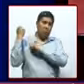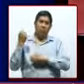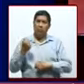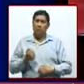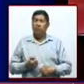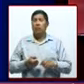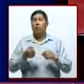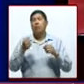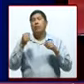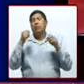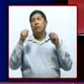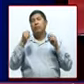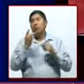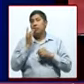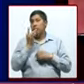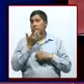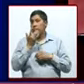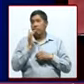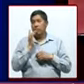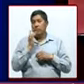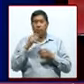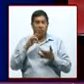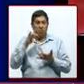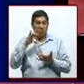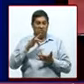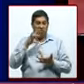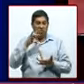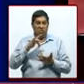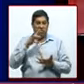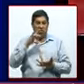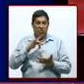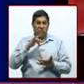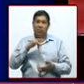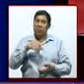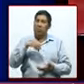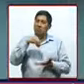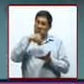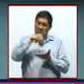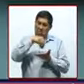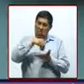llevaron. Afortunadamente, el vehículo tenía un dispositivo GPS.